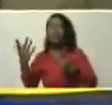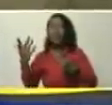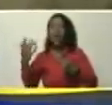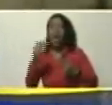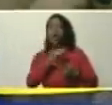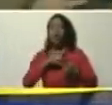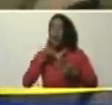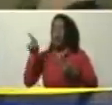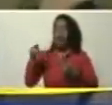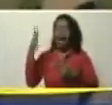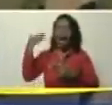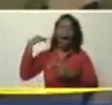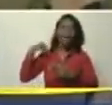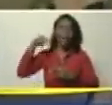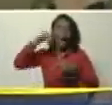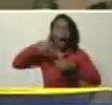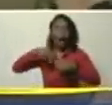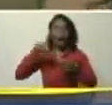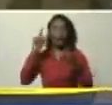Superlano, el que estaba aquí.